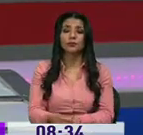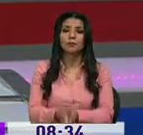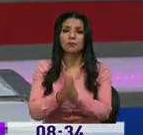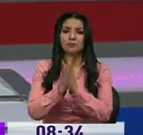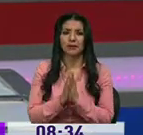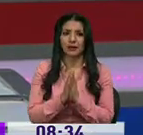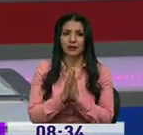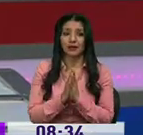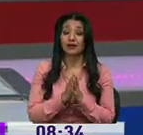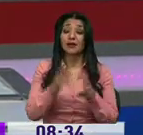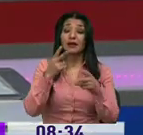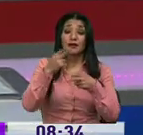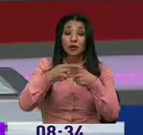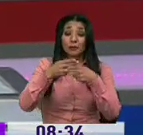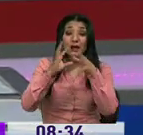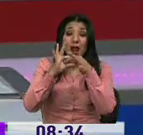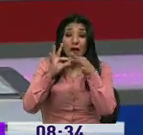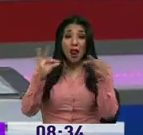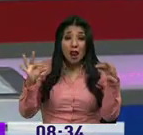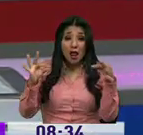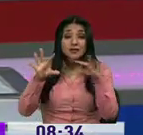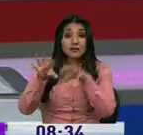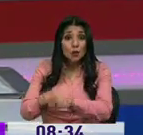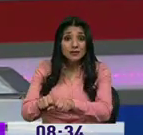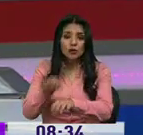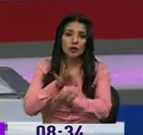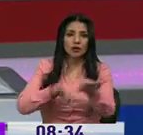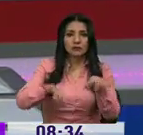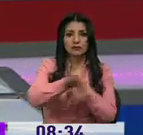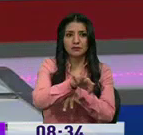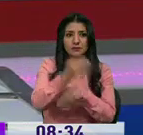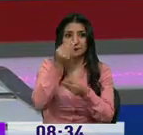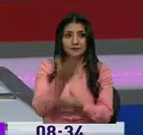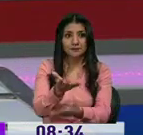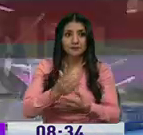que reemplace al delito de secuestro. Veamos.